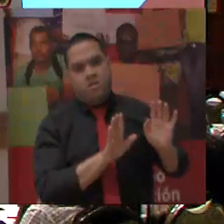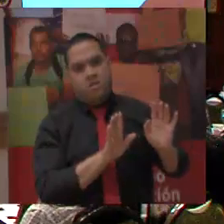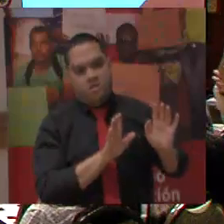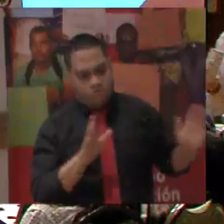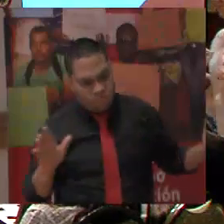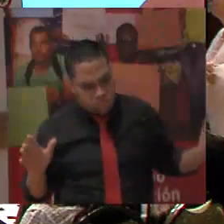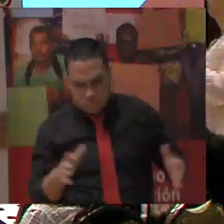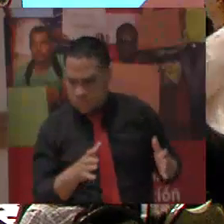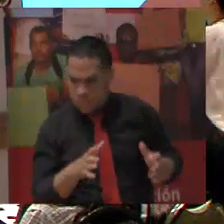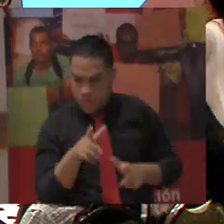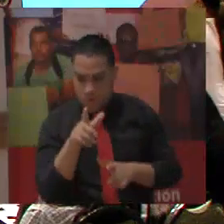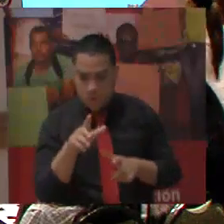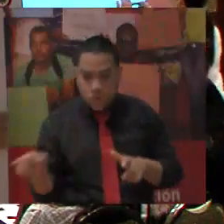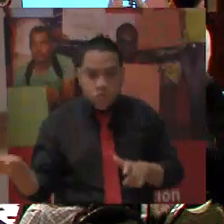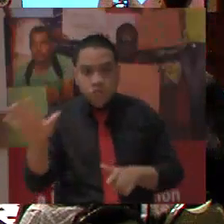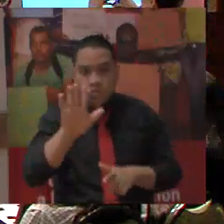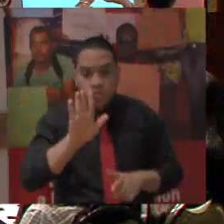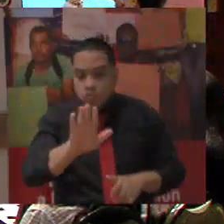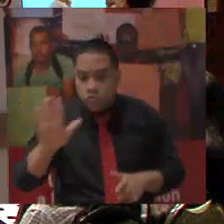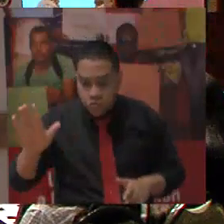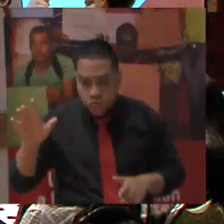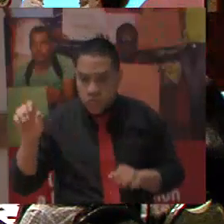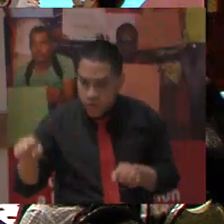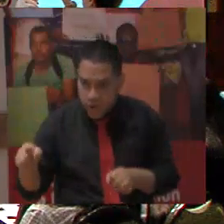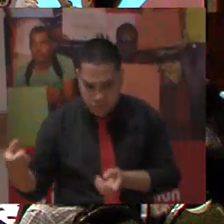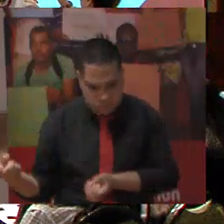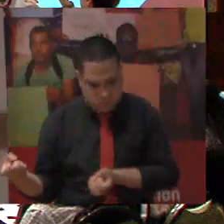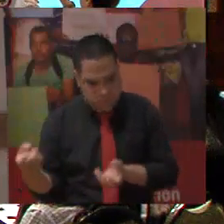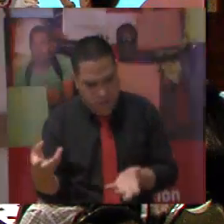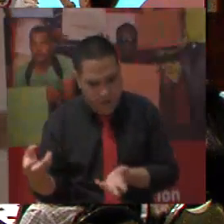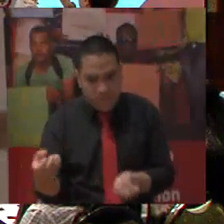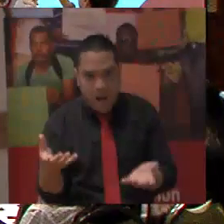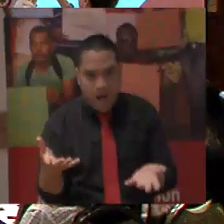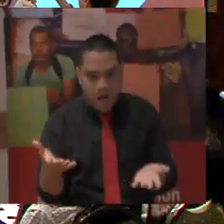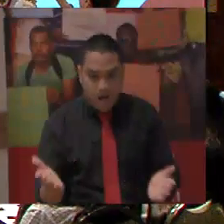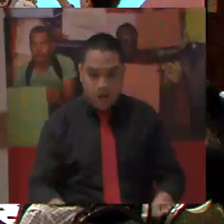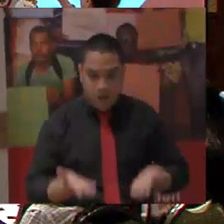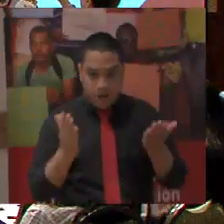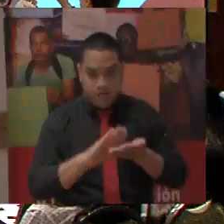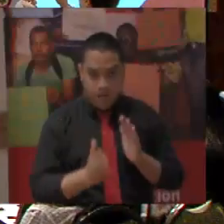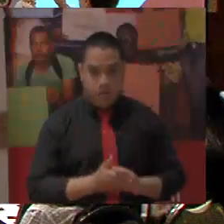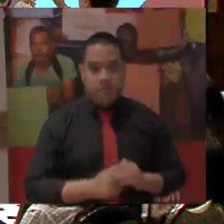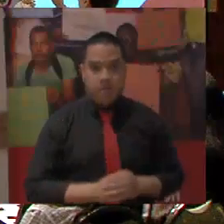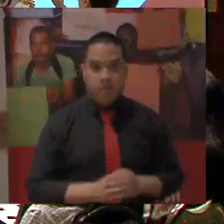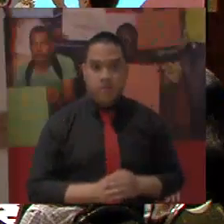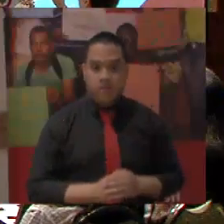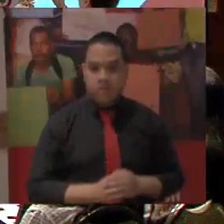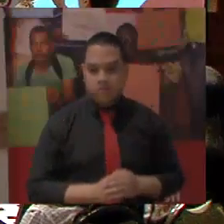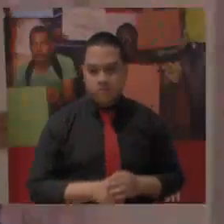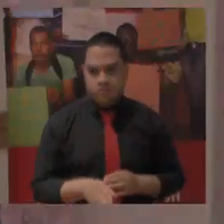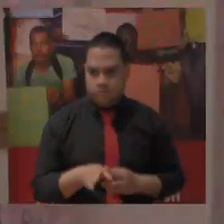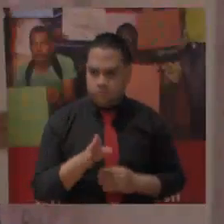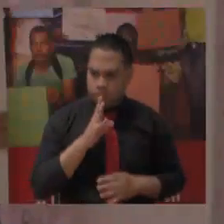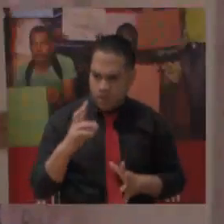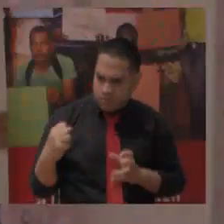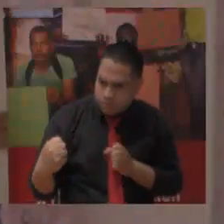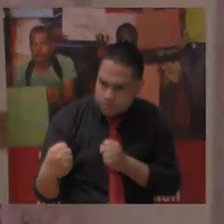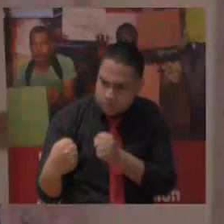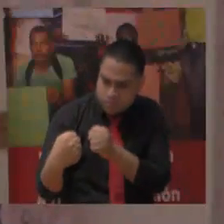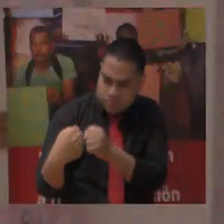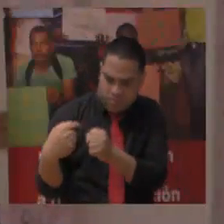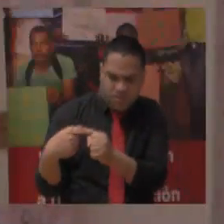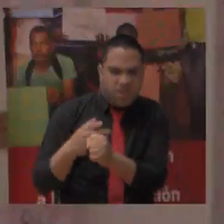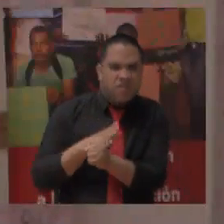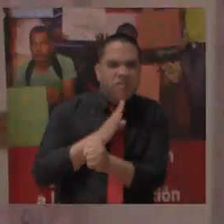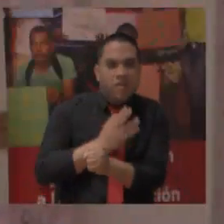asunto donde todos los sectores tienen que aportar. Uno de los grandes aliados y tal vez uno de los